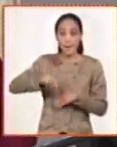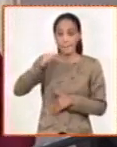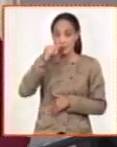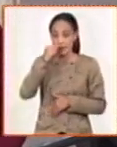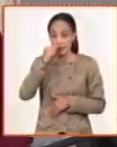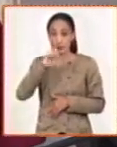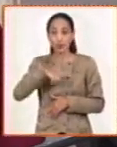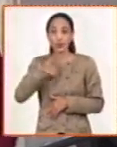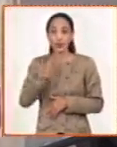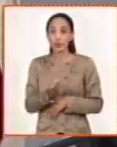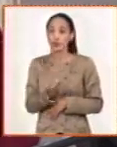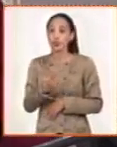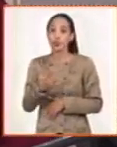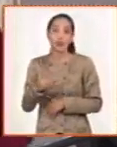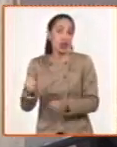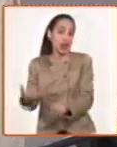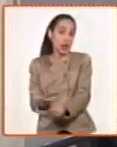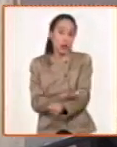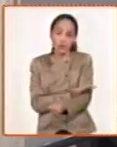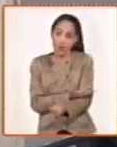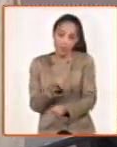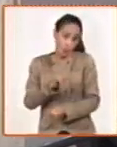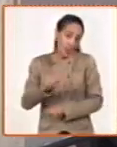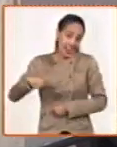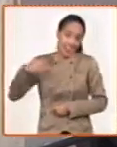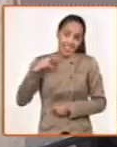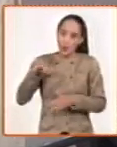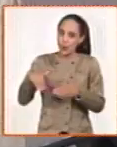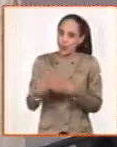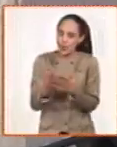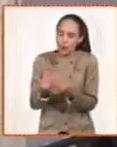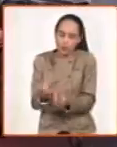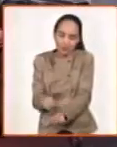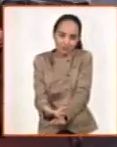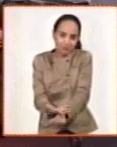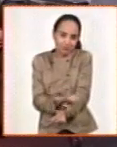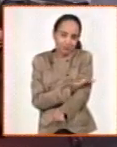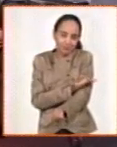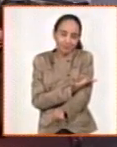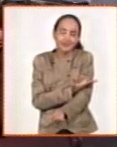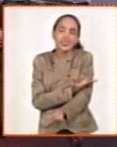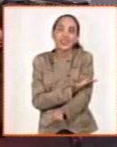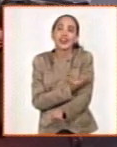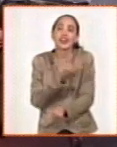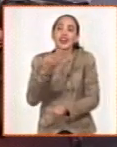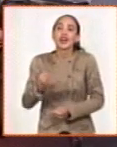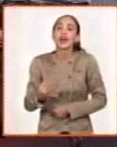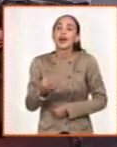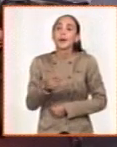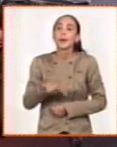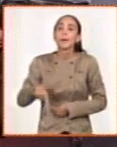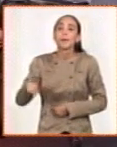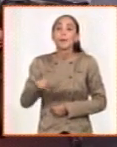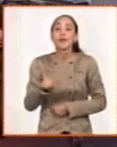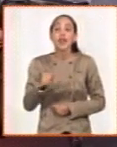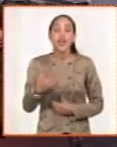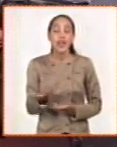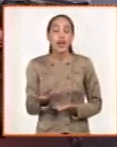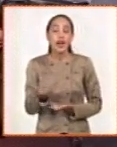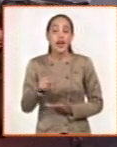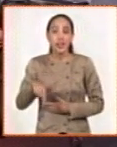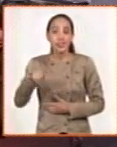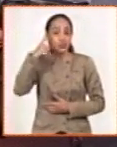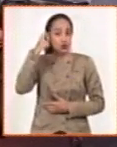día de ayer, el día de ayer fue un día de muchas emociones, se han sumado a este gran